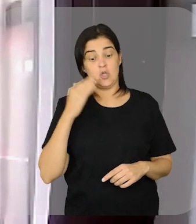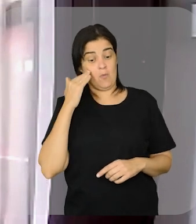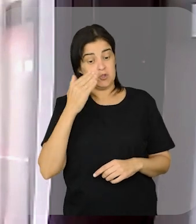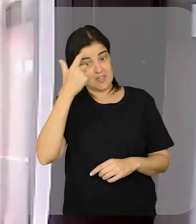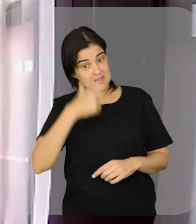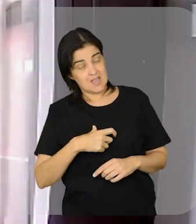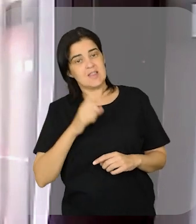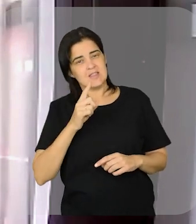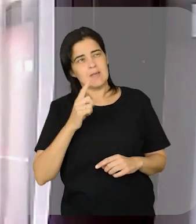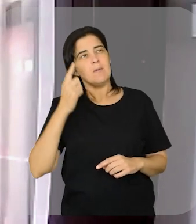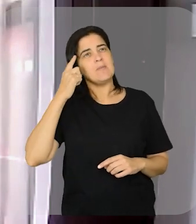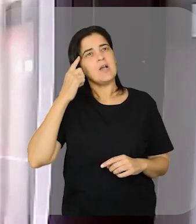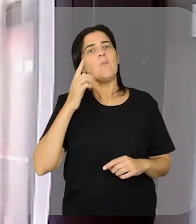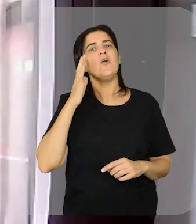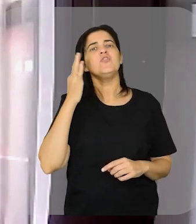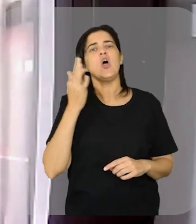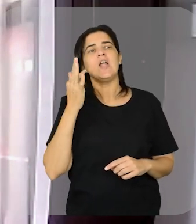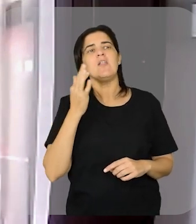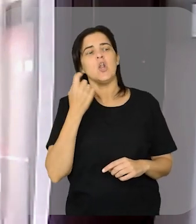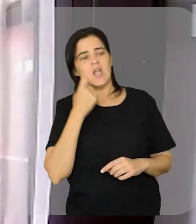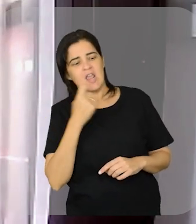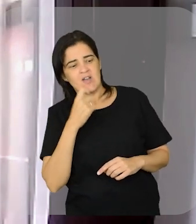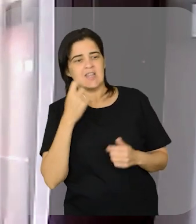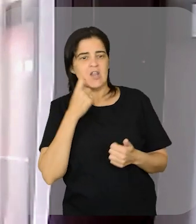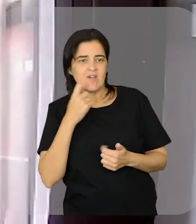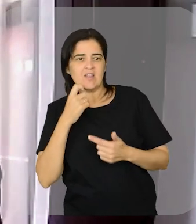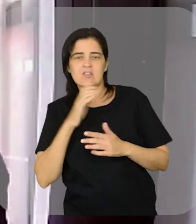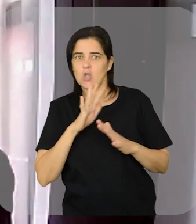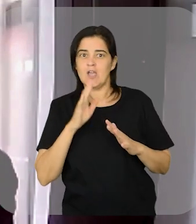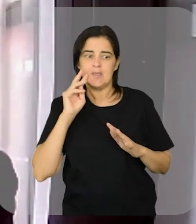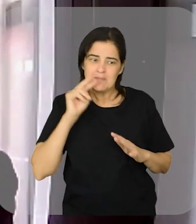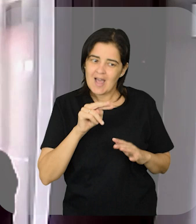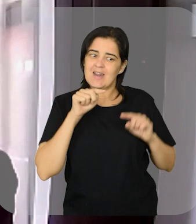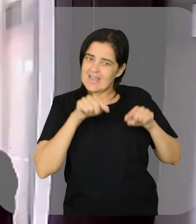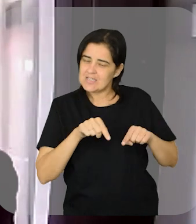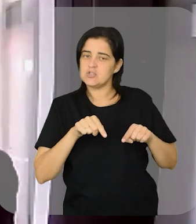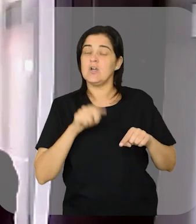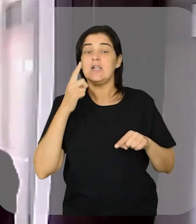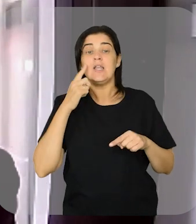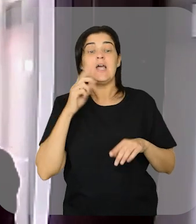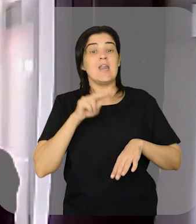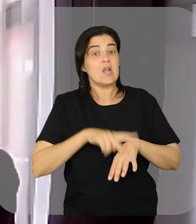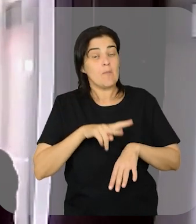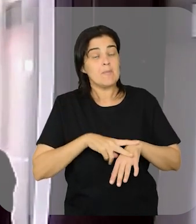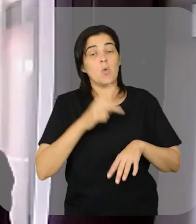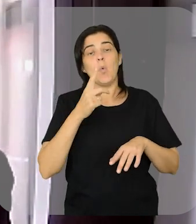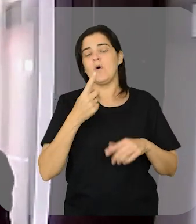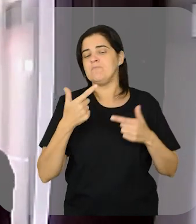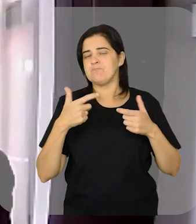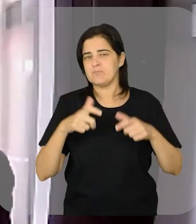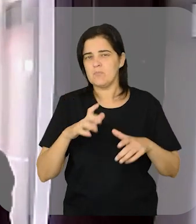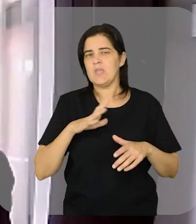que empezar a corrernos de la teoría del déficit y empezar a mirar esto. Y te voy a recomendar un video que está